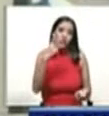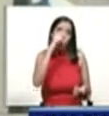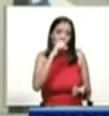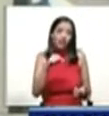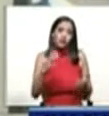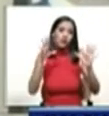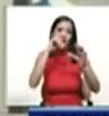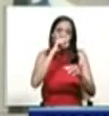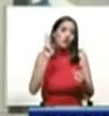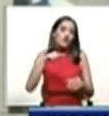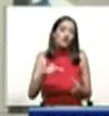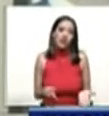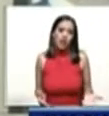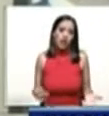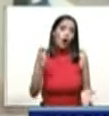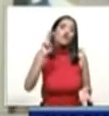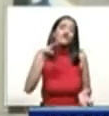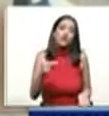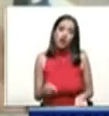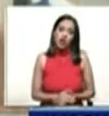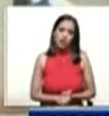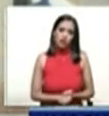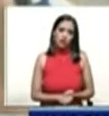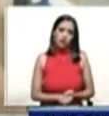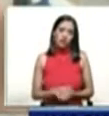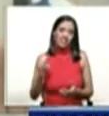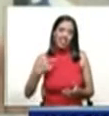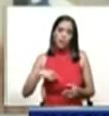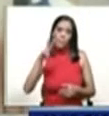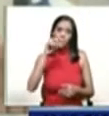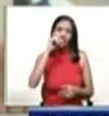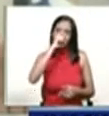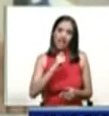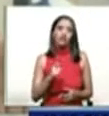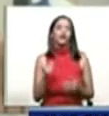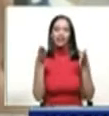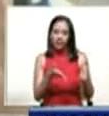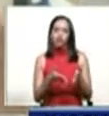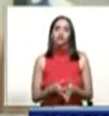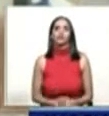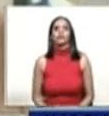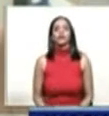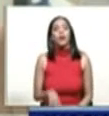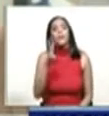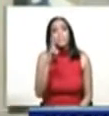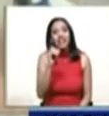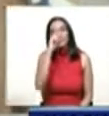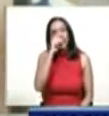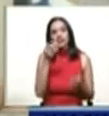o nunca. O nunca, Patricia. Tenemos 20 años en esto. 20